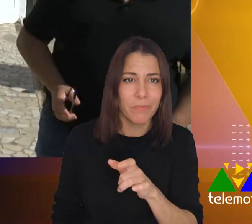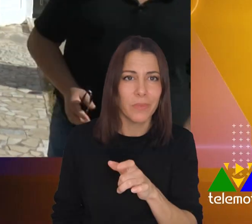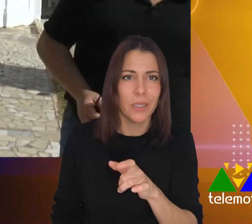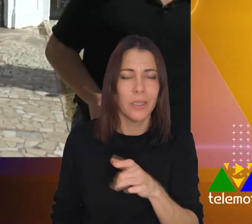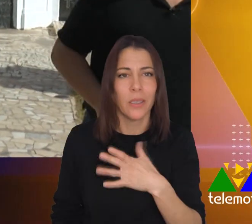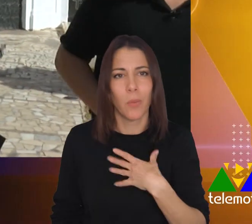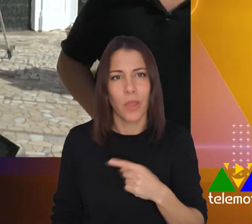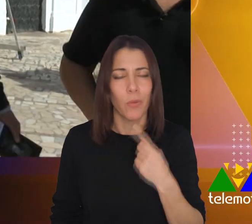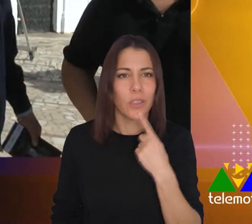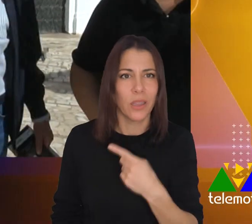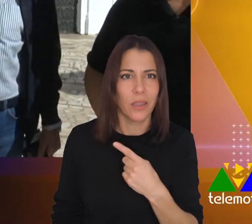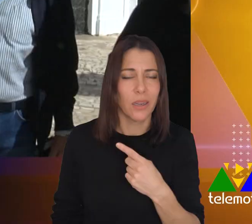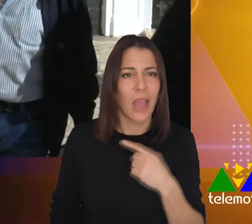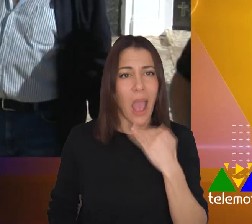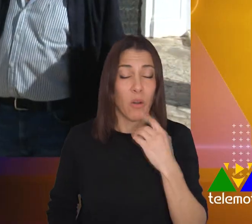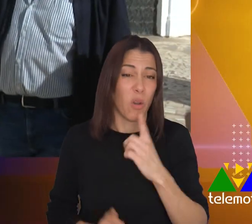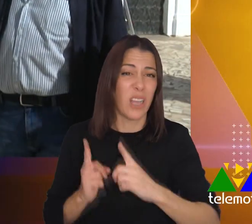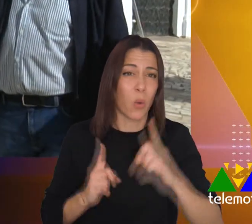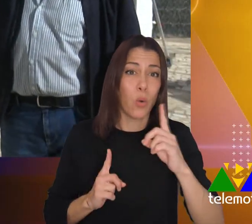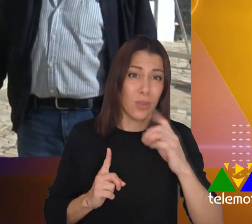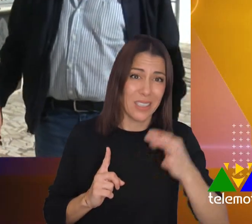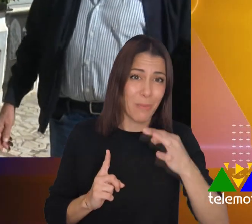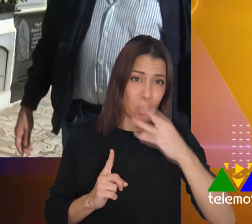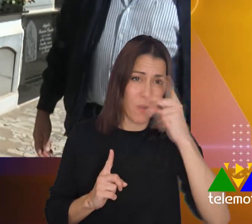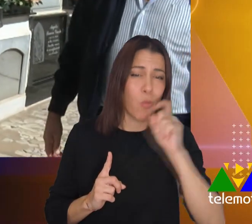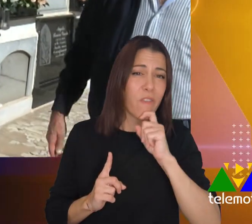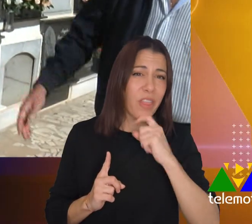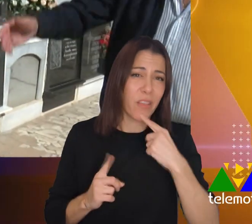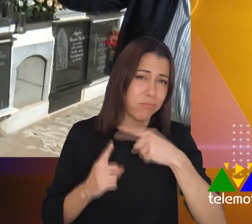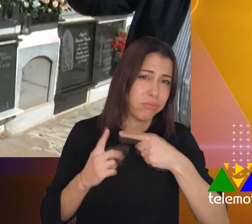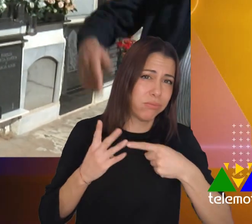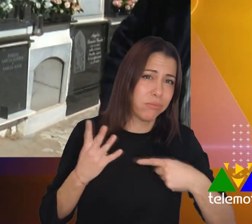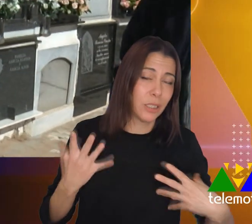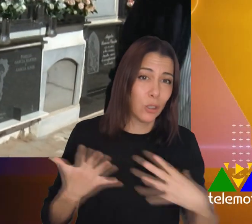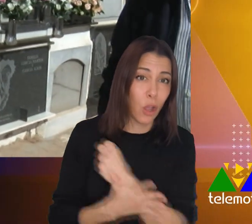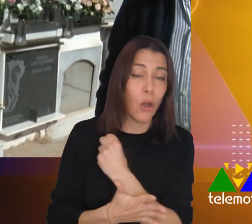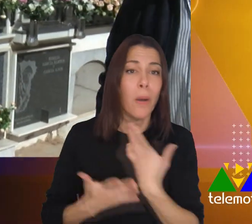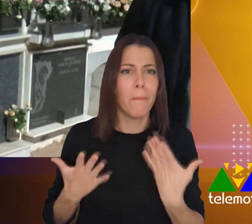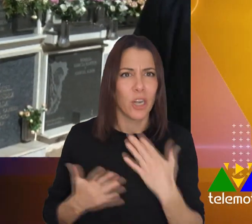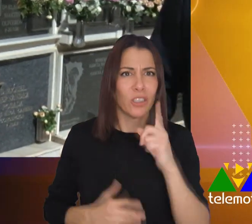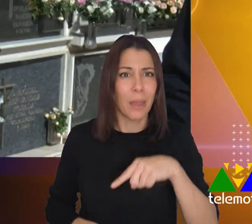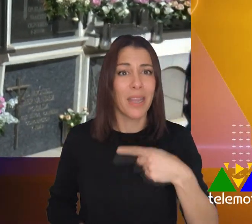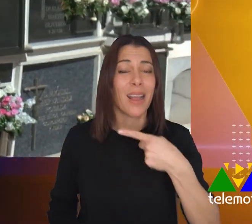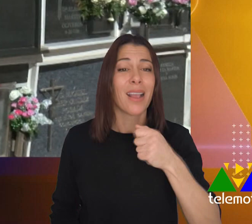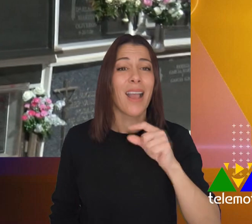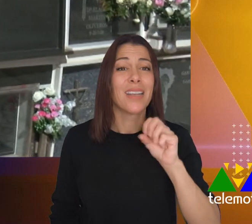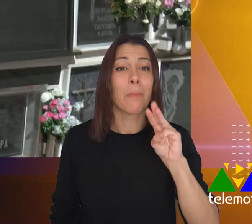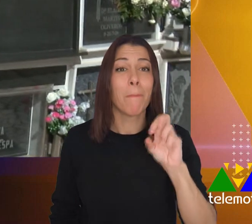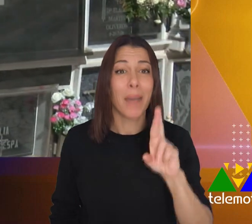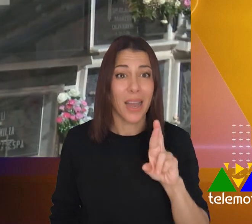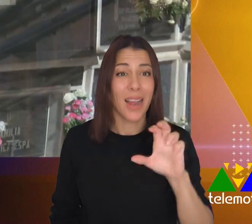podíamos citar, siempre te olvidas algunos, pues es difícil seguirlos a tantos, pero está Gaspar Esteva y